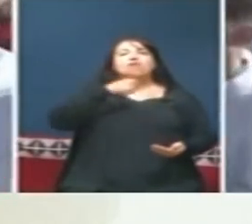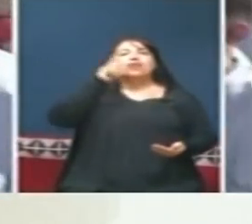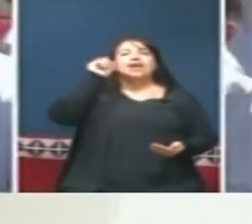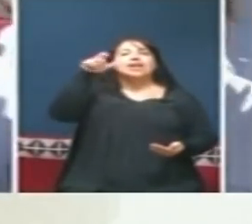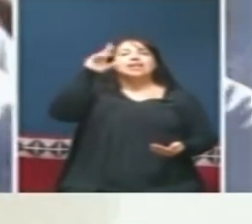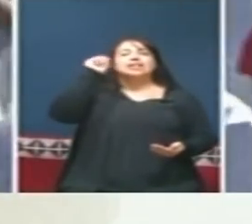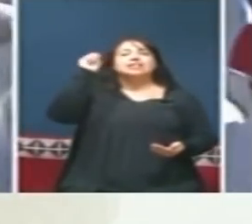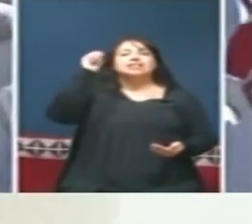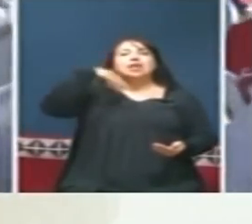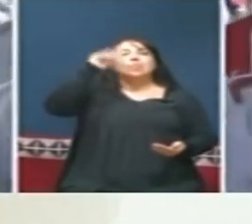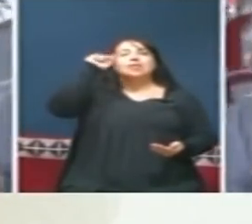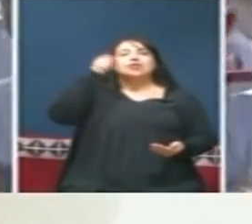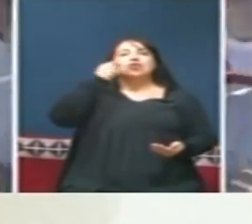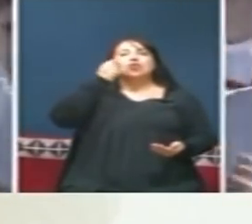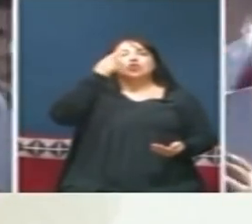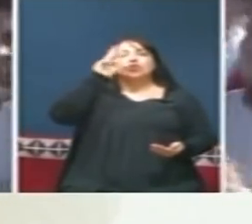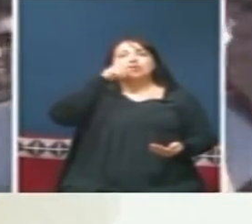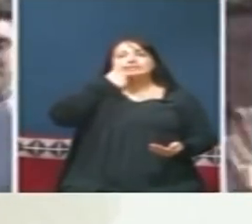Conventuales.